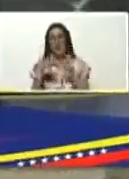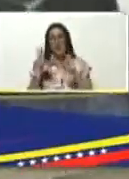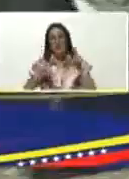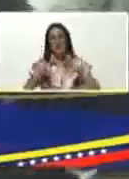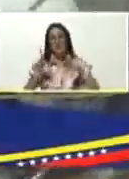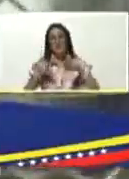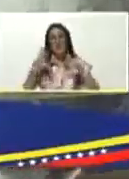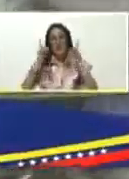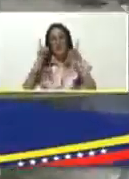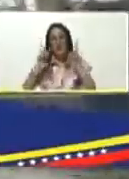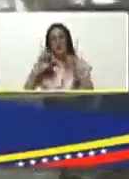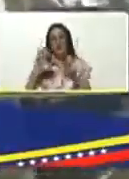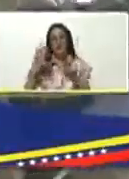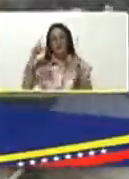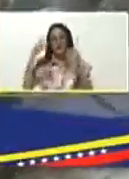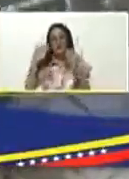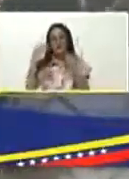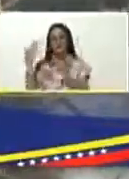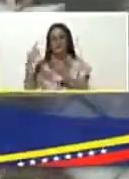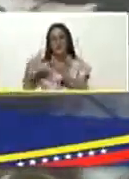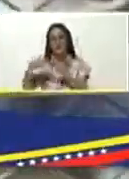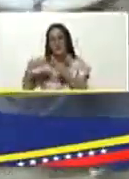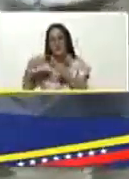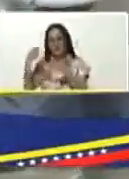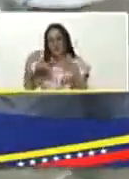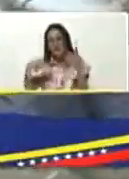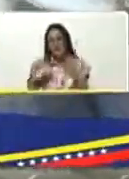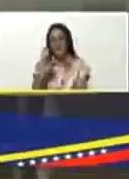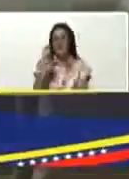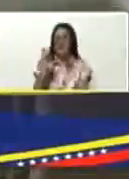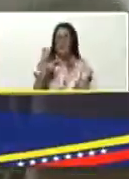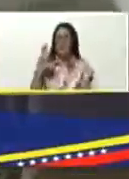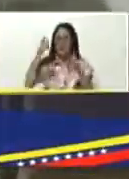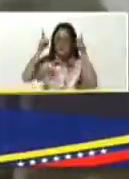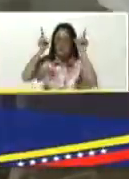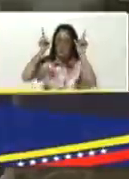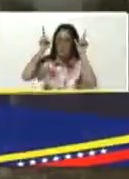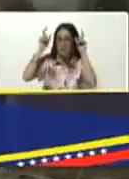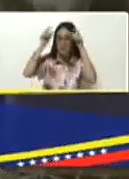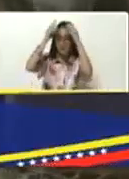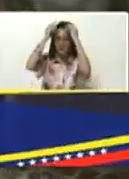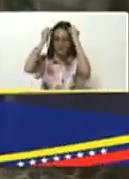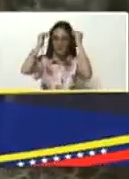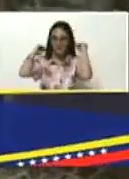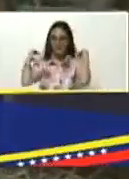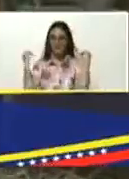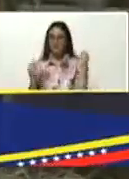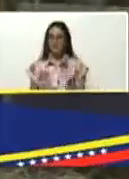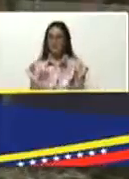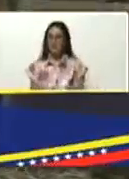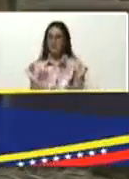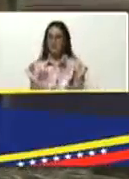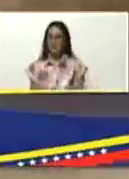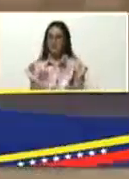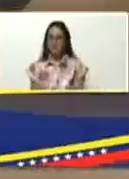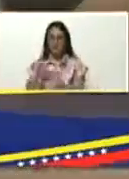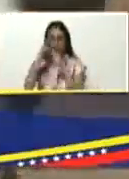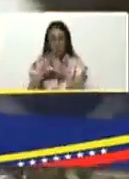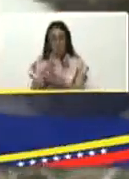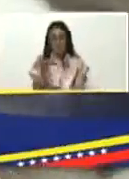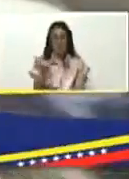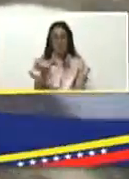ganado de búfalo, como el ganado Brahman Blanco, Brahman Rojo, el GIR, que también lo tenemos acá, ese reconocimiento a